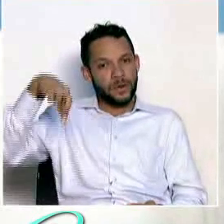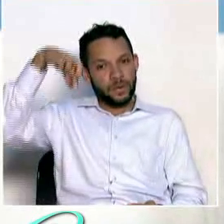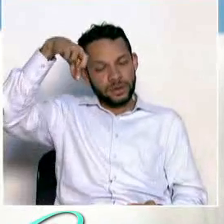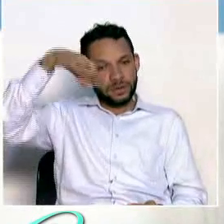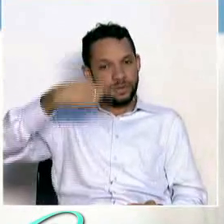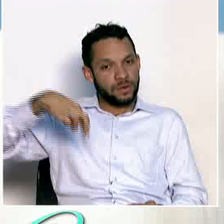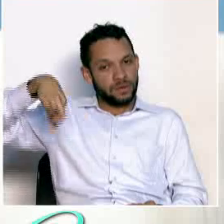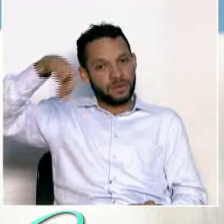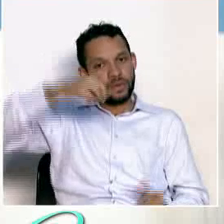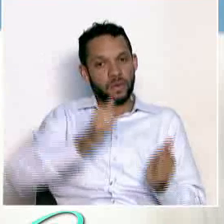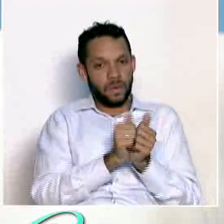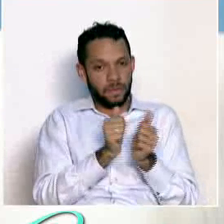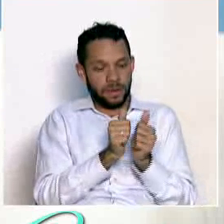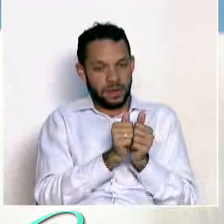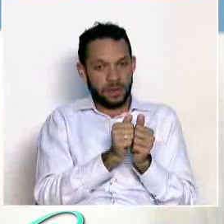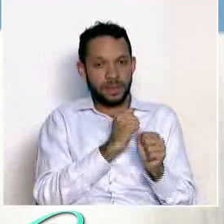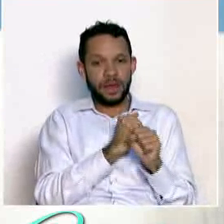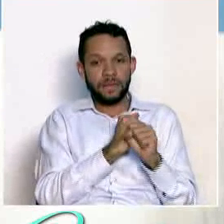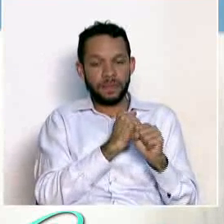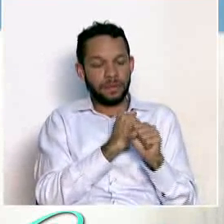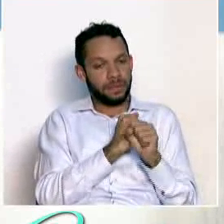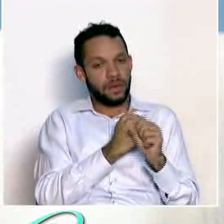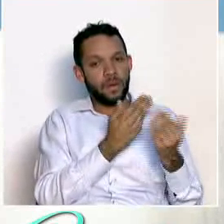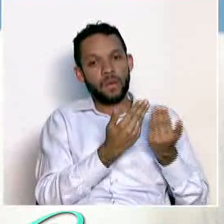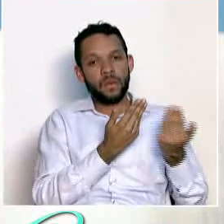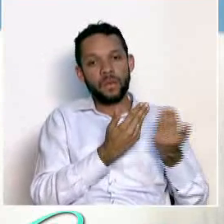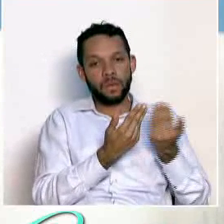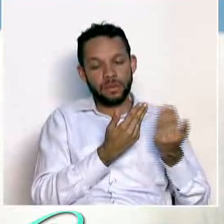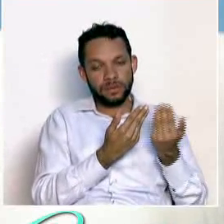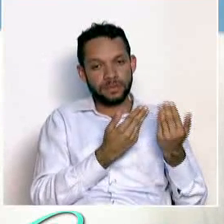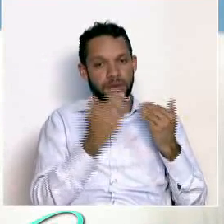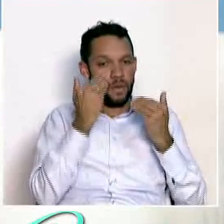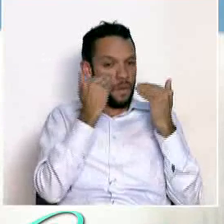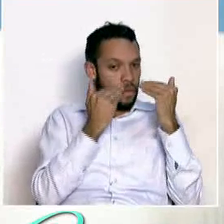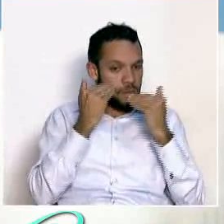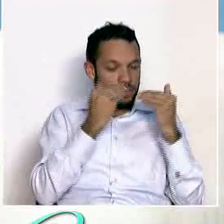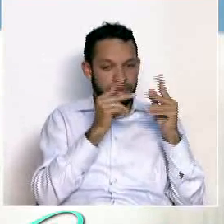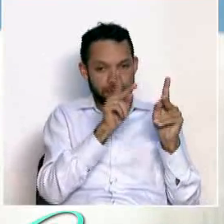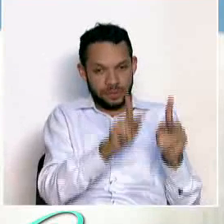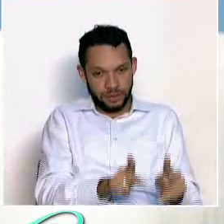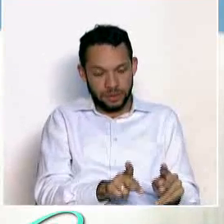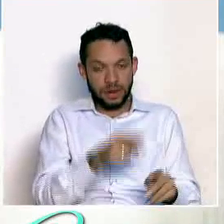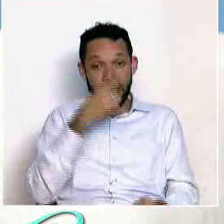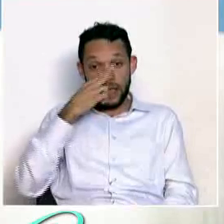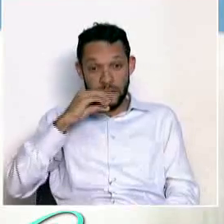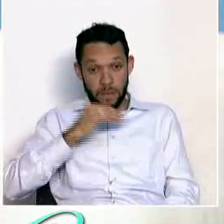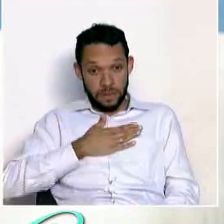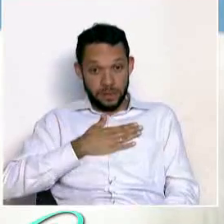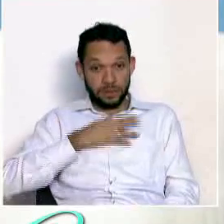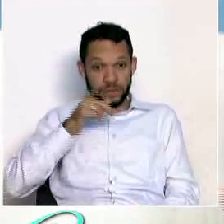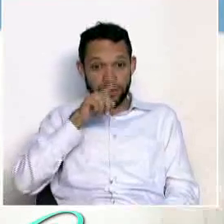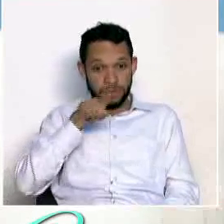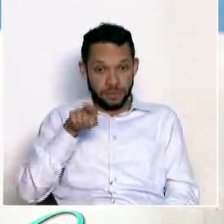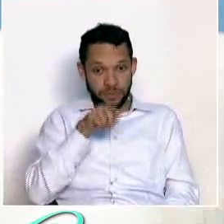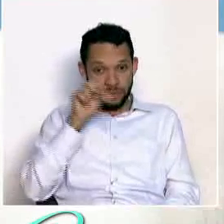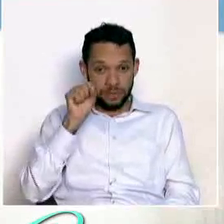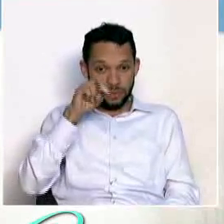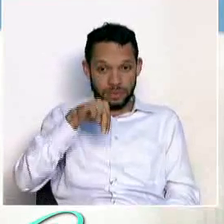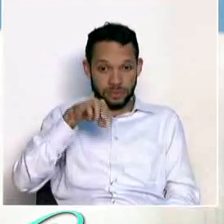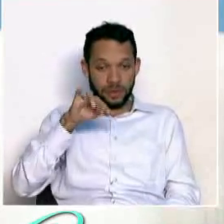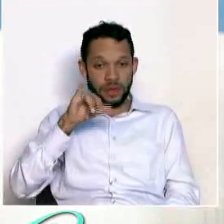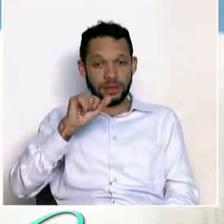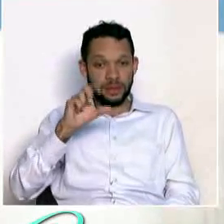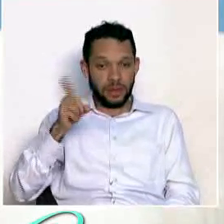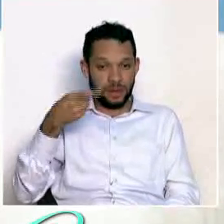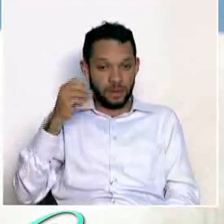nos acompañan en nuestro parque médico, y vamos a hacer un proceso de hipnosis con mi hijo Santiago, que ha sido alumno del doctor